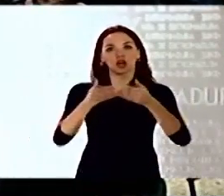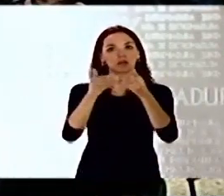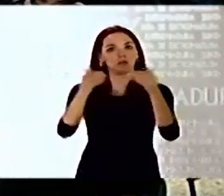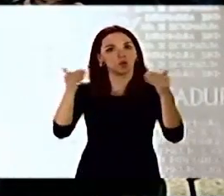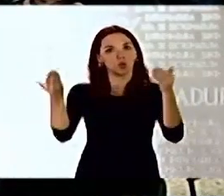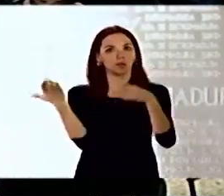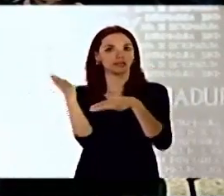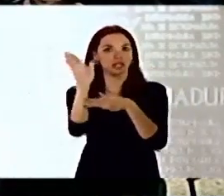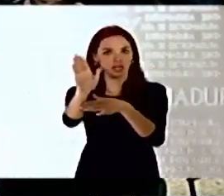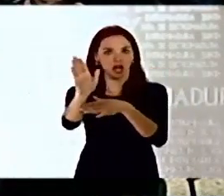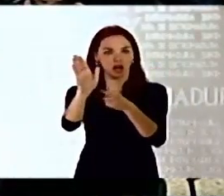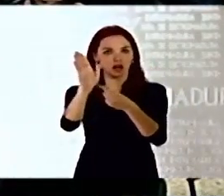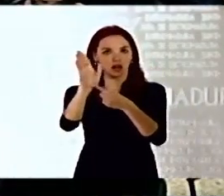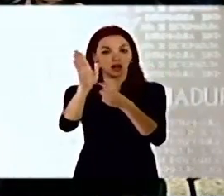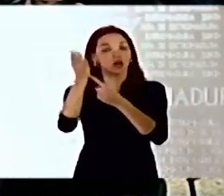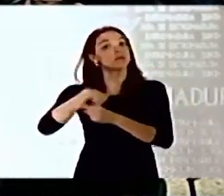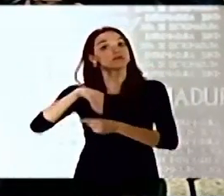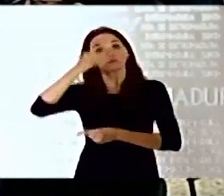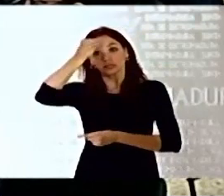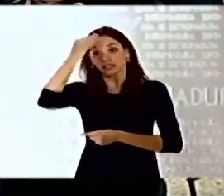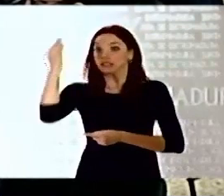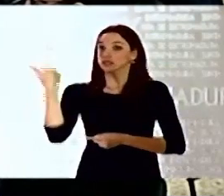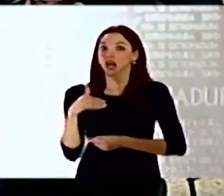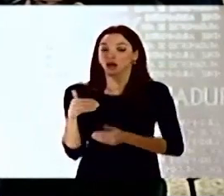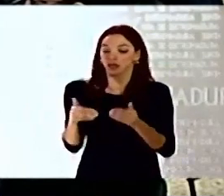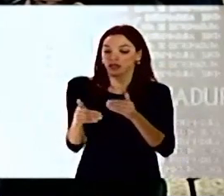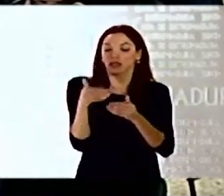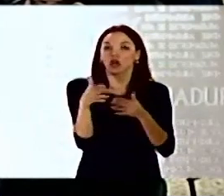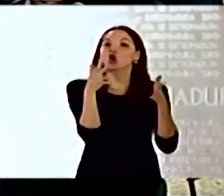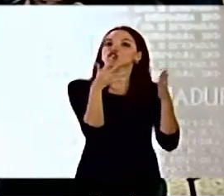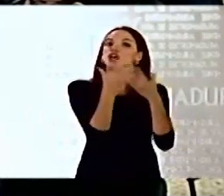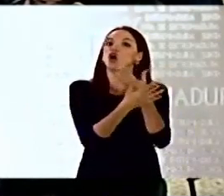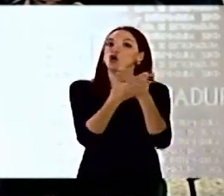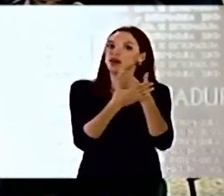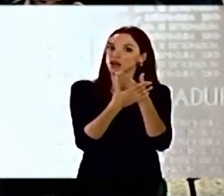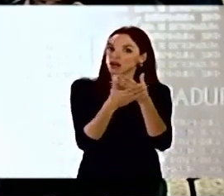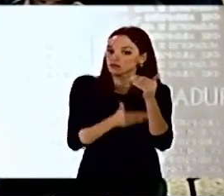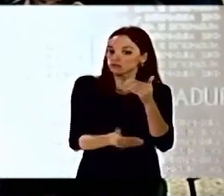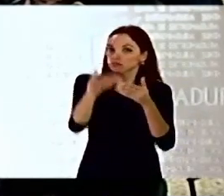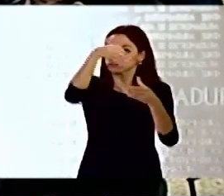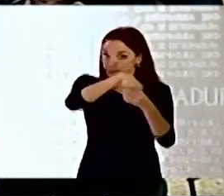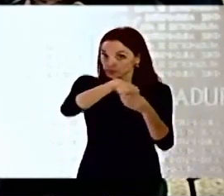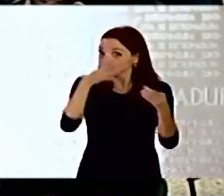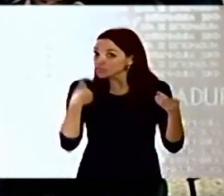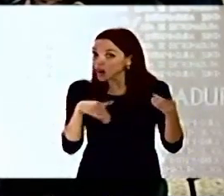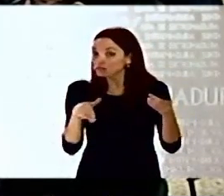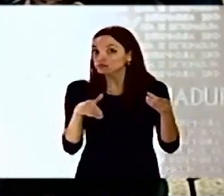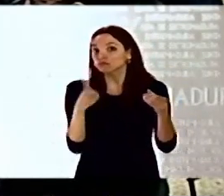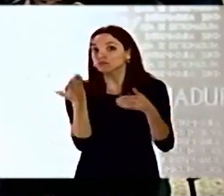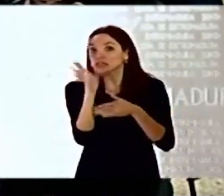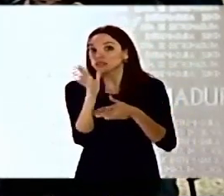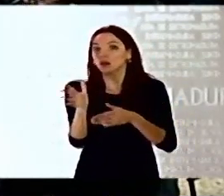Entiendo que una vez que ya están listos, sería en el próximo Consejo de Gobierno cuando los presentarían, tras ese Consejo de Gobierno que los